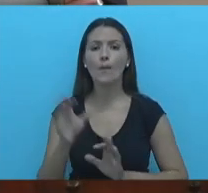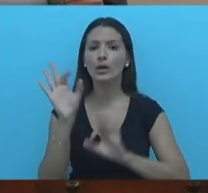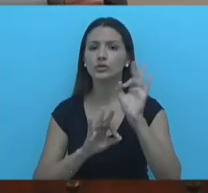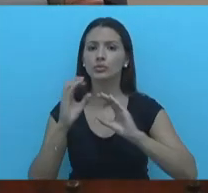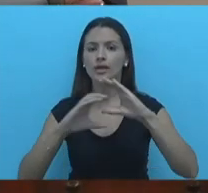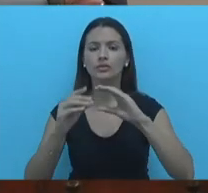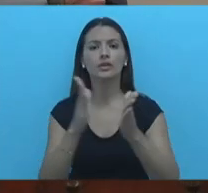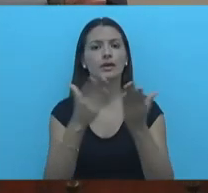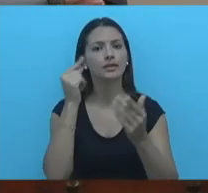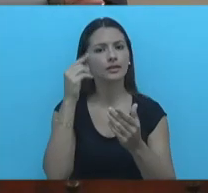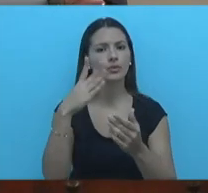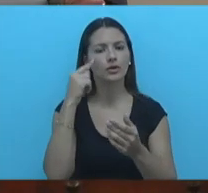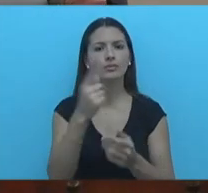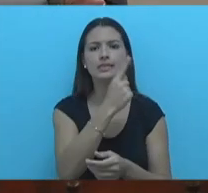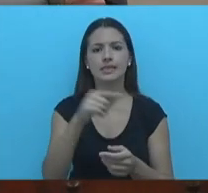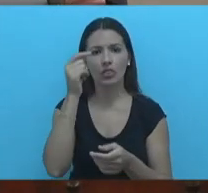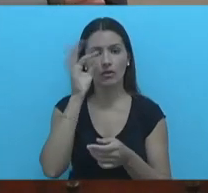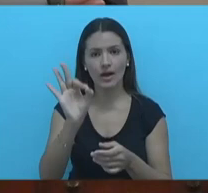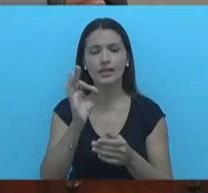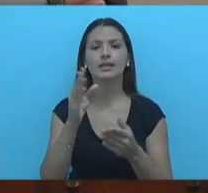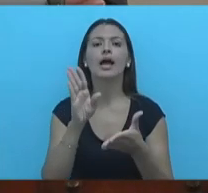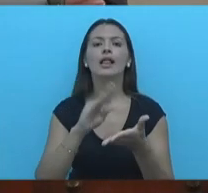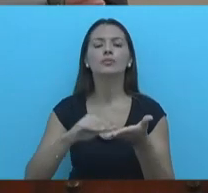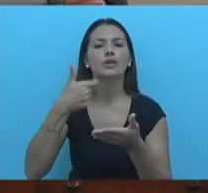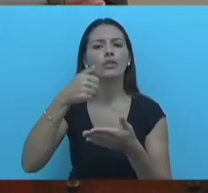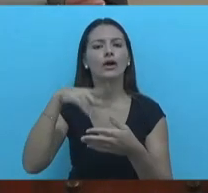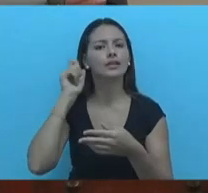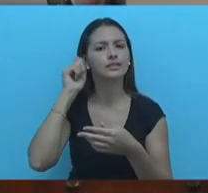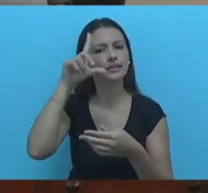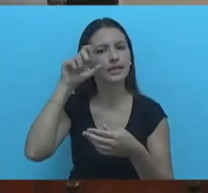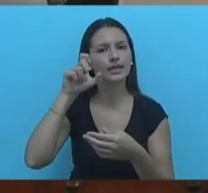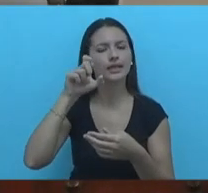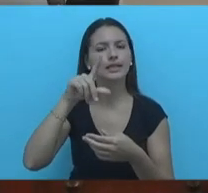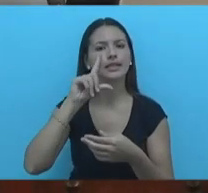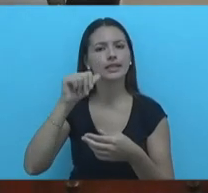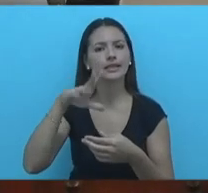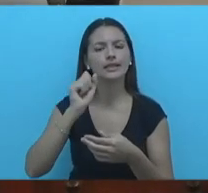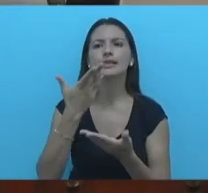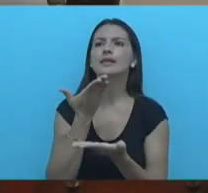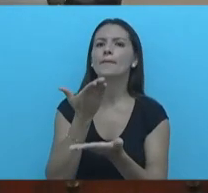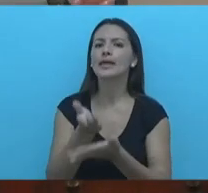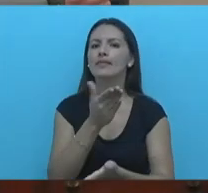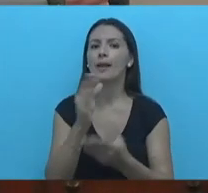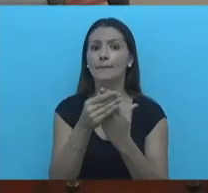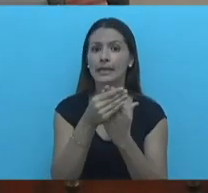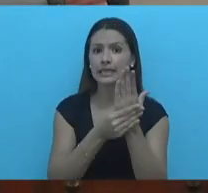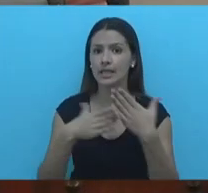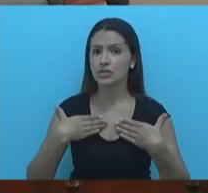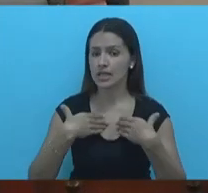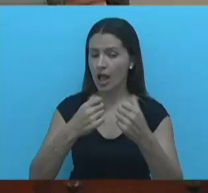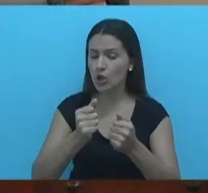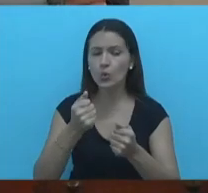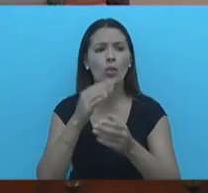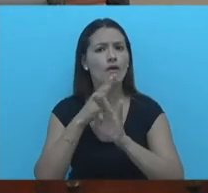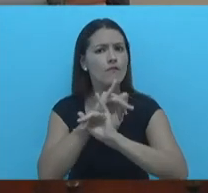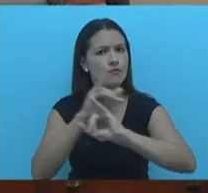expediente 34.120 del diputado Angelini, por el cual se solicita a través del Ministerio de Salud se disponga a informar a la brevedad y